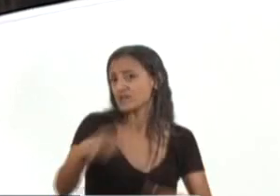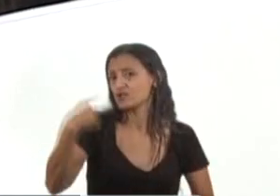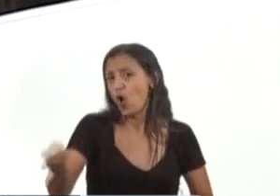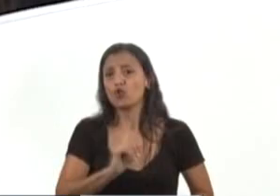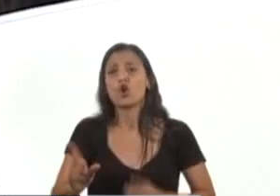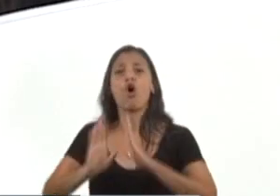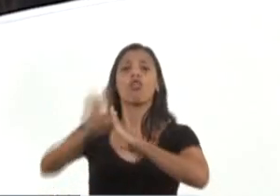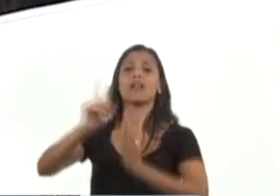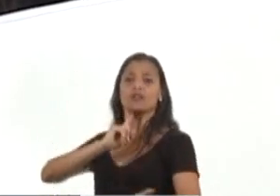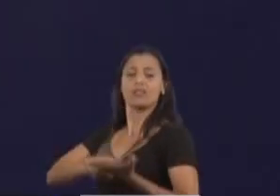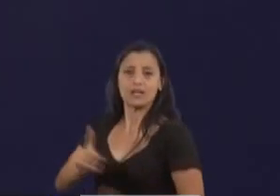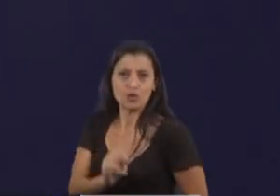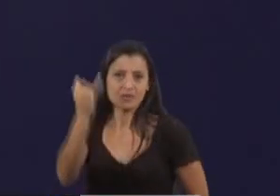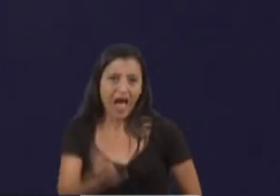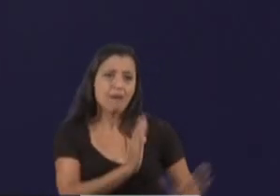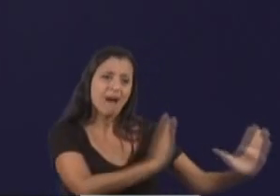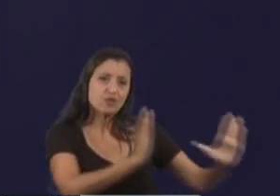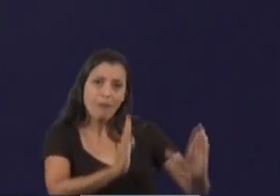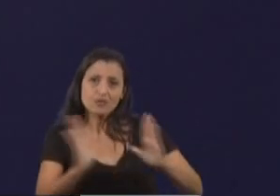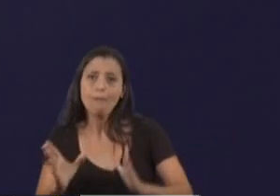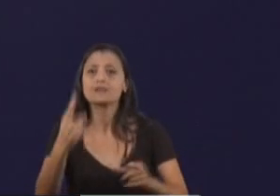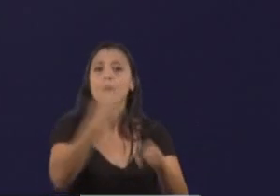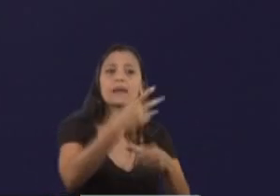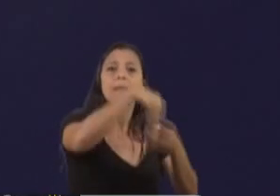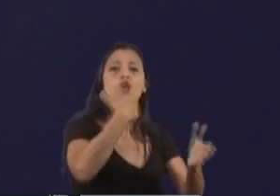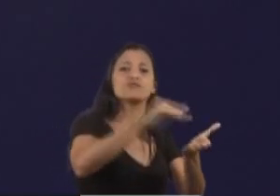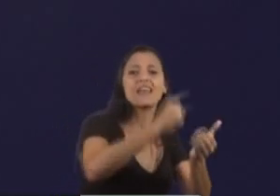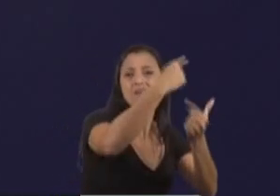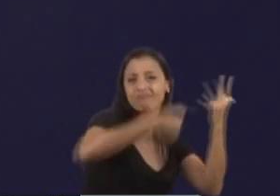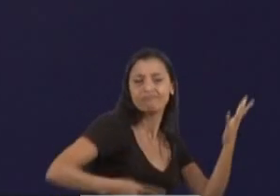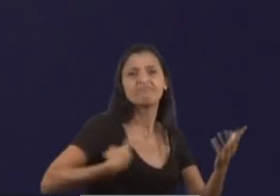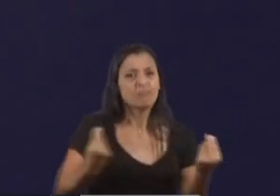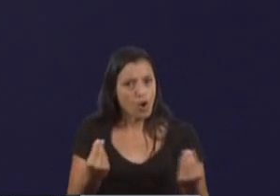según los pasos legales, ¿no? Bueno, Alec